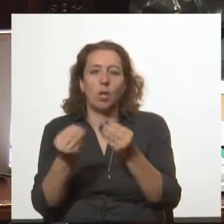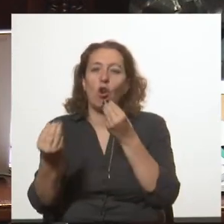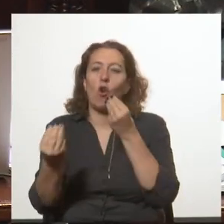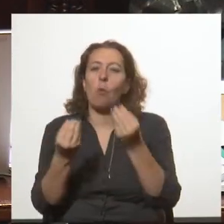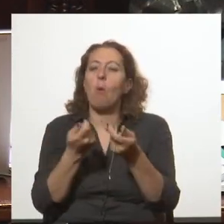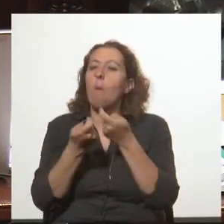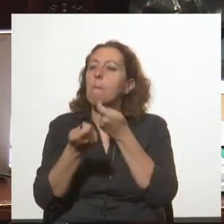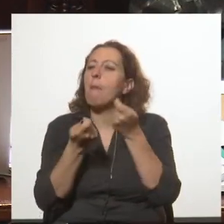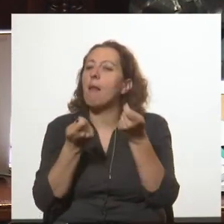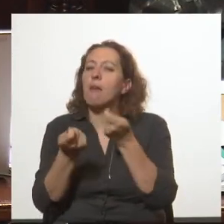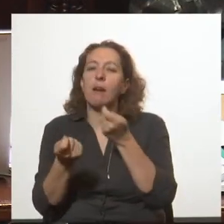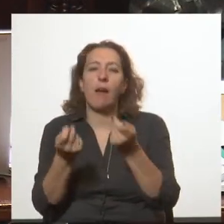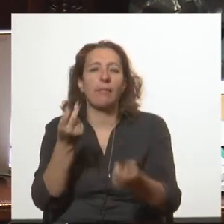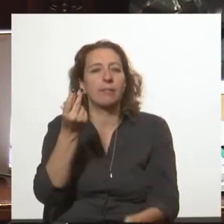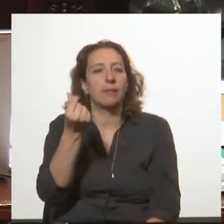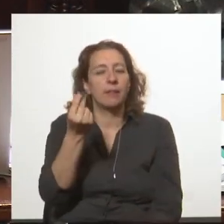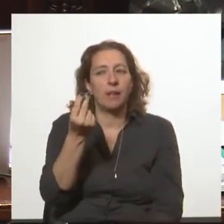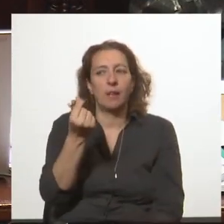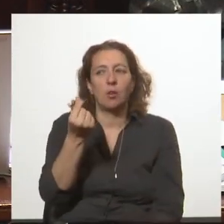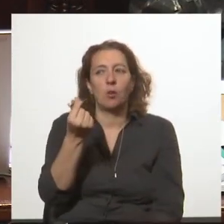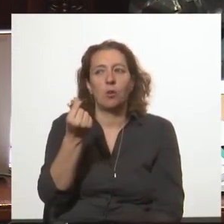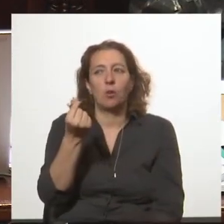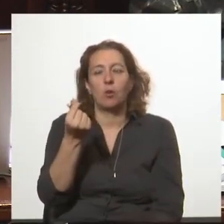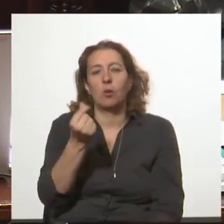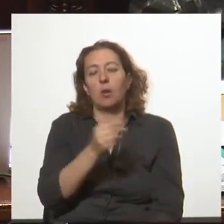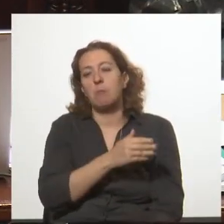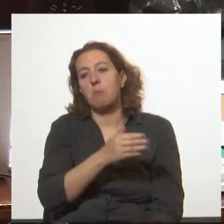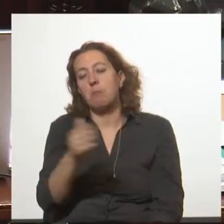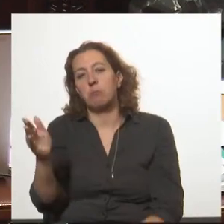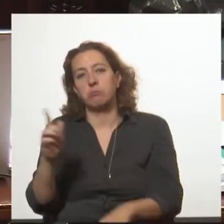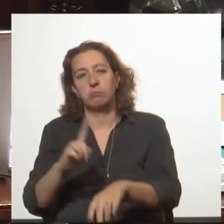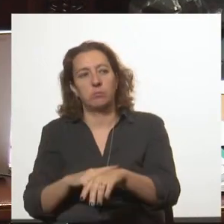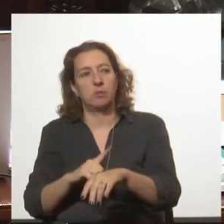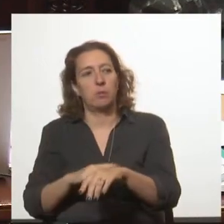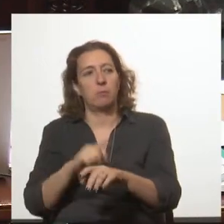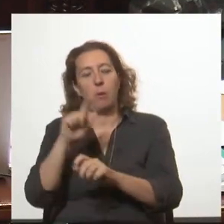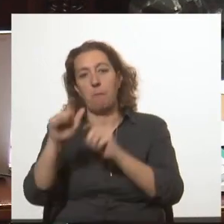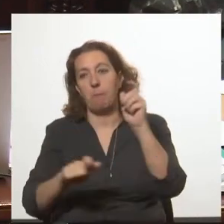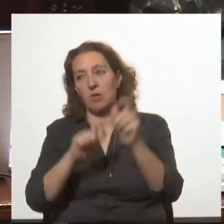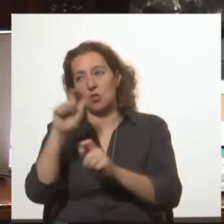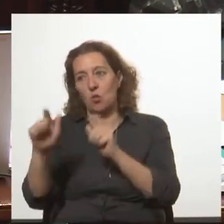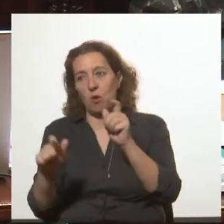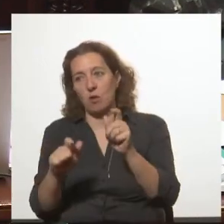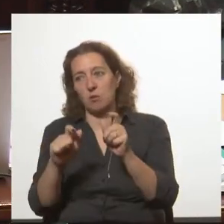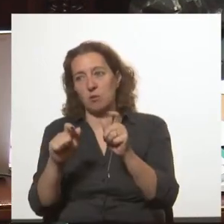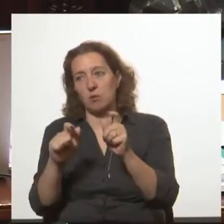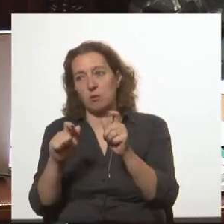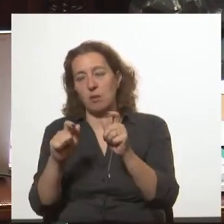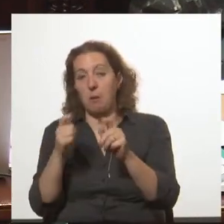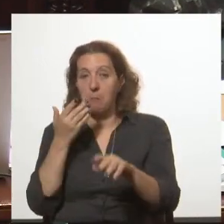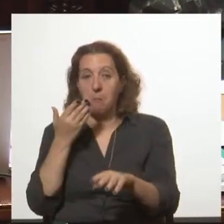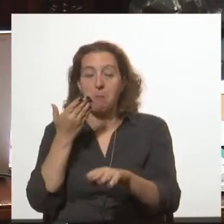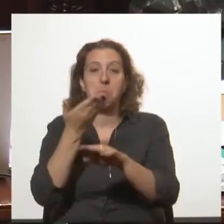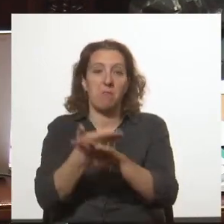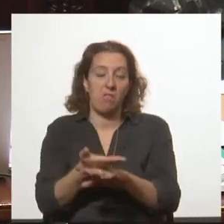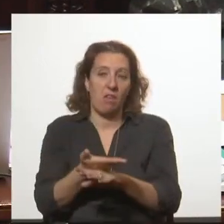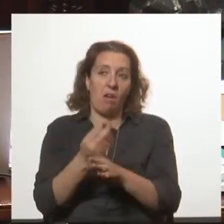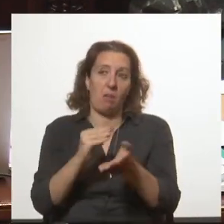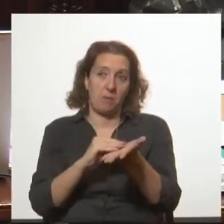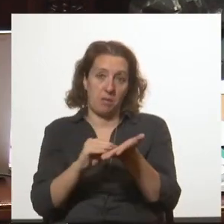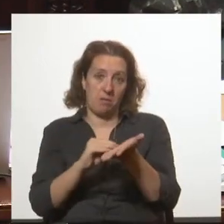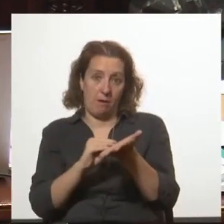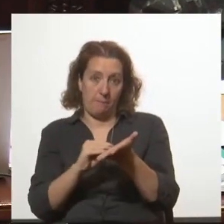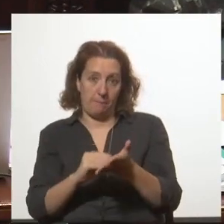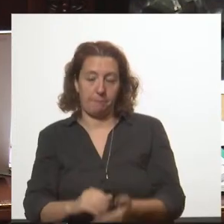dineros que transitoriamente la ciudadanía nos encomienda a administrar